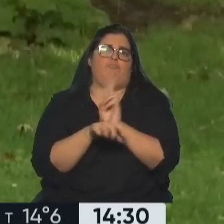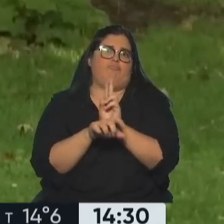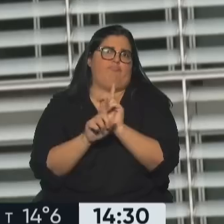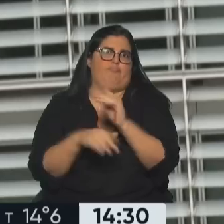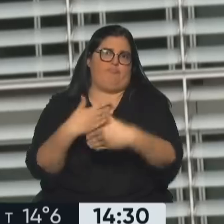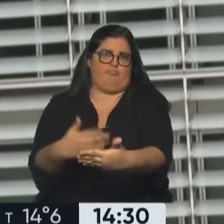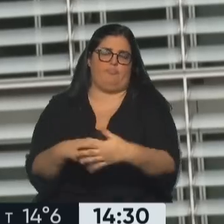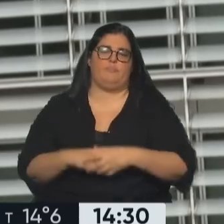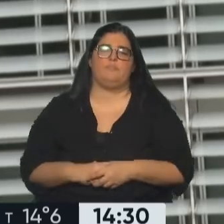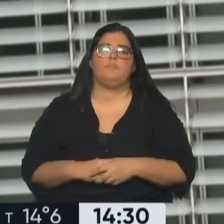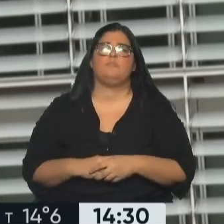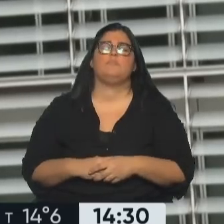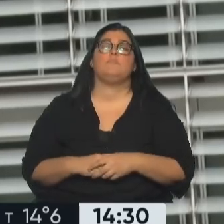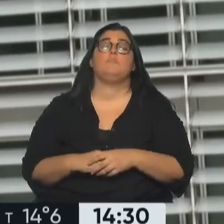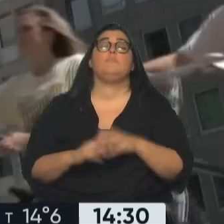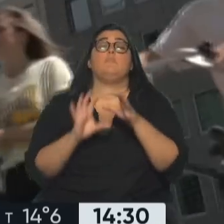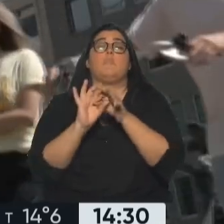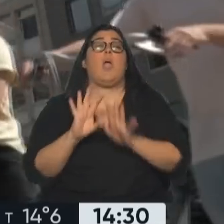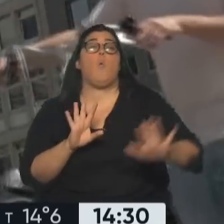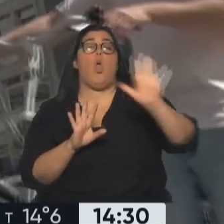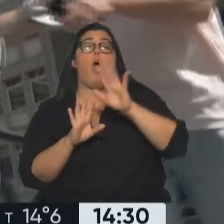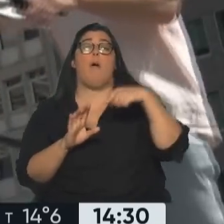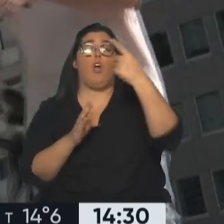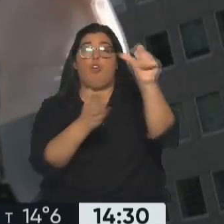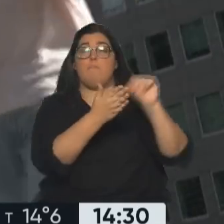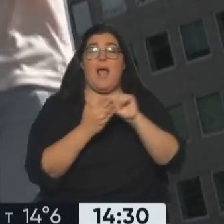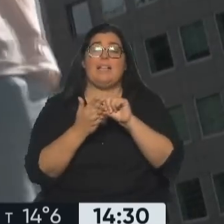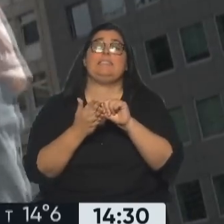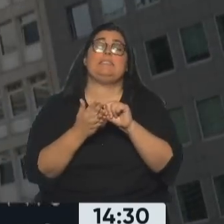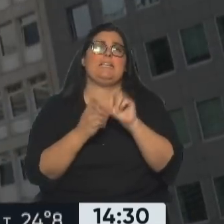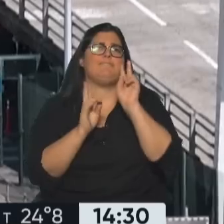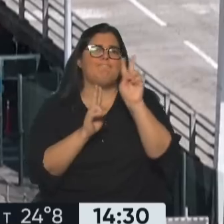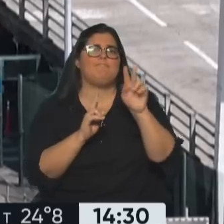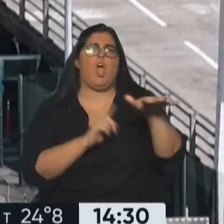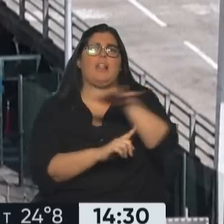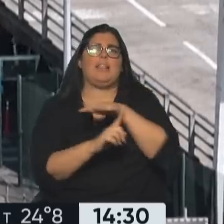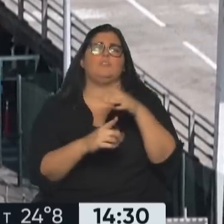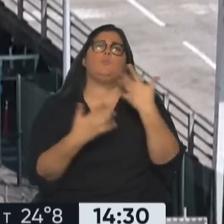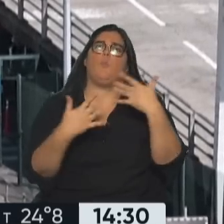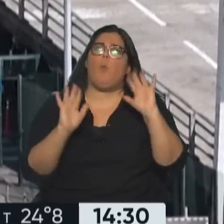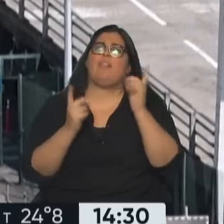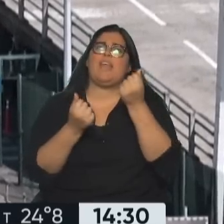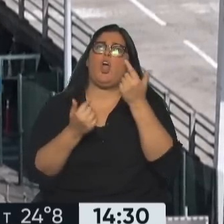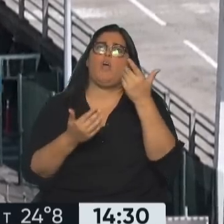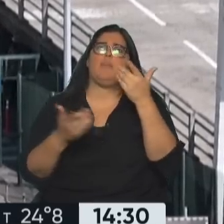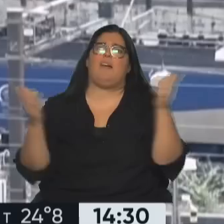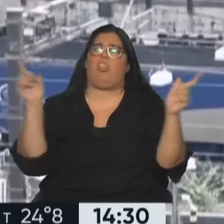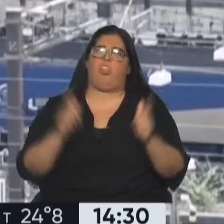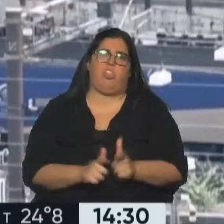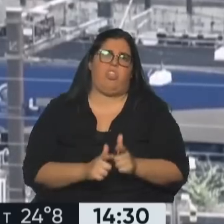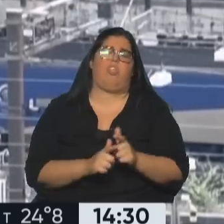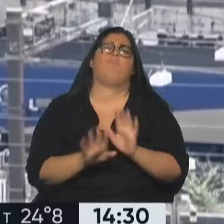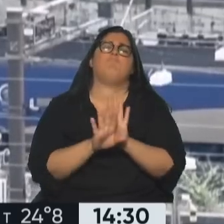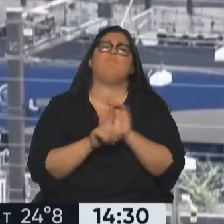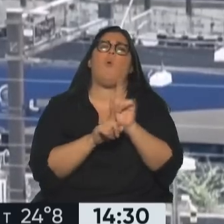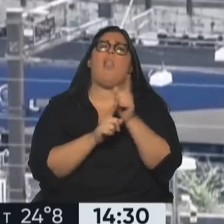sichern. Para el resto de la zona euro, este panorama puede significar una larga recesión a medida que también empieza a experimentar un deterioro de